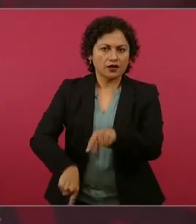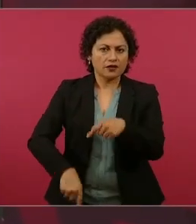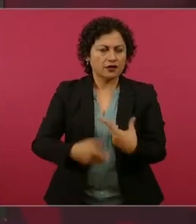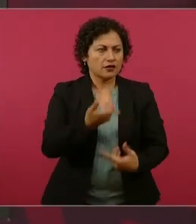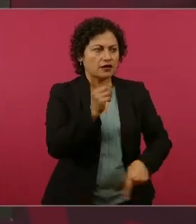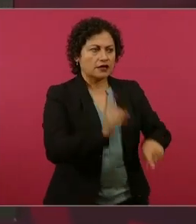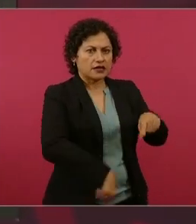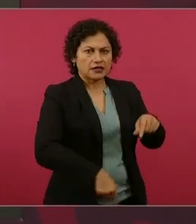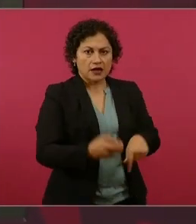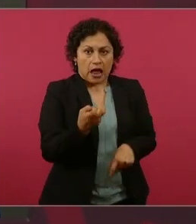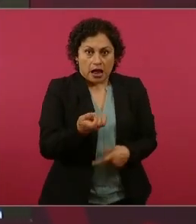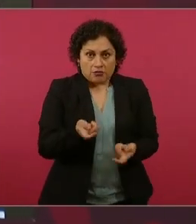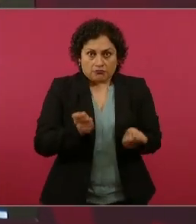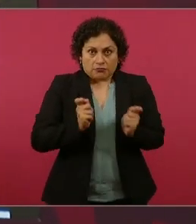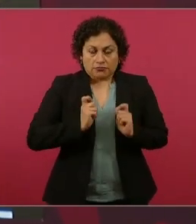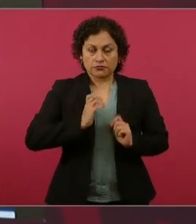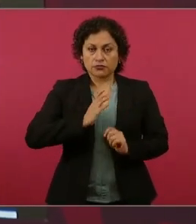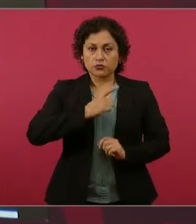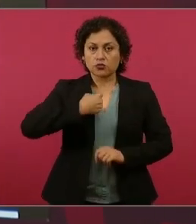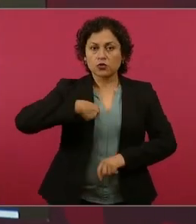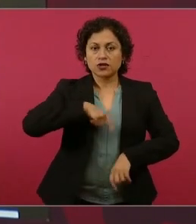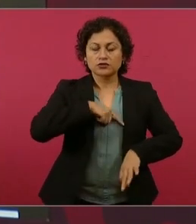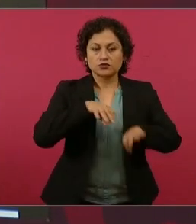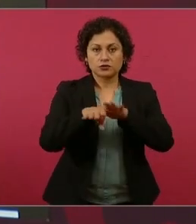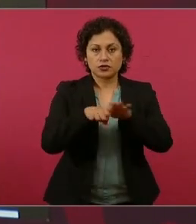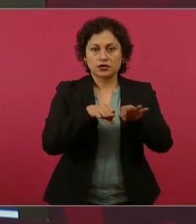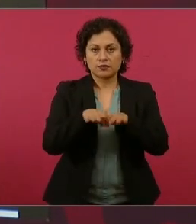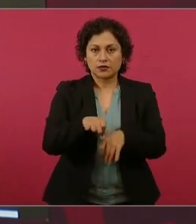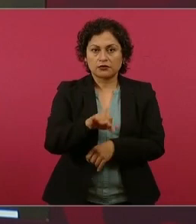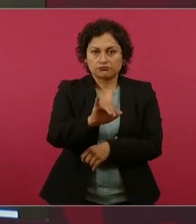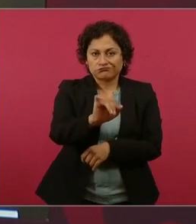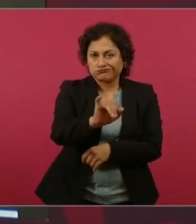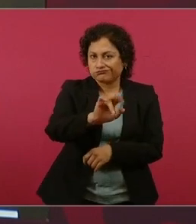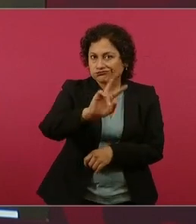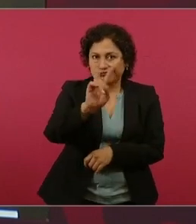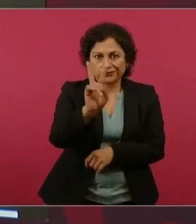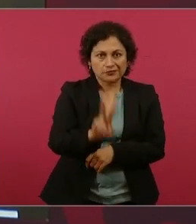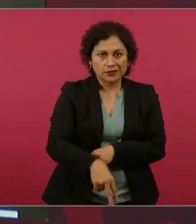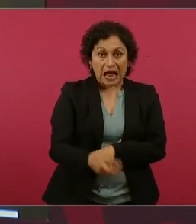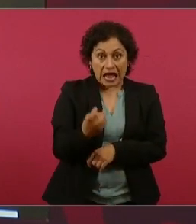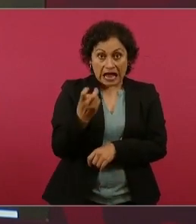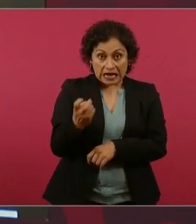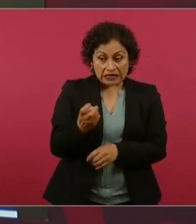también muchos pierden la vida, servidores públicos.